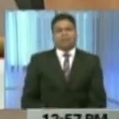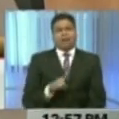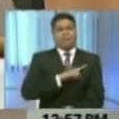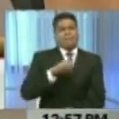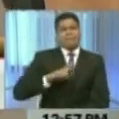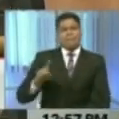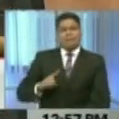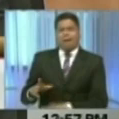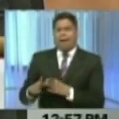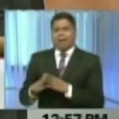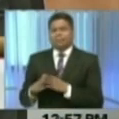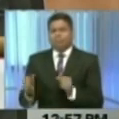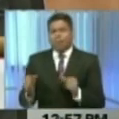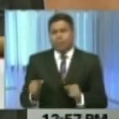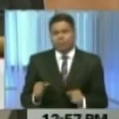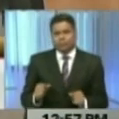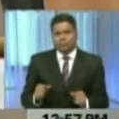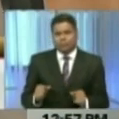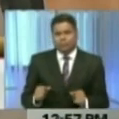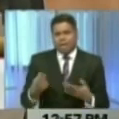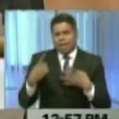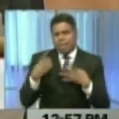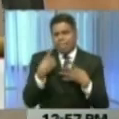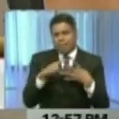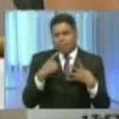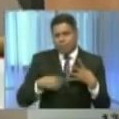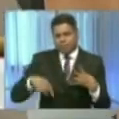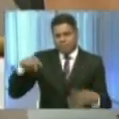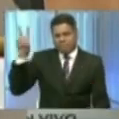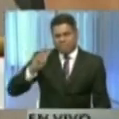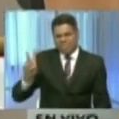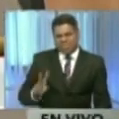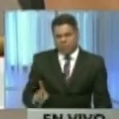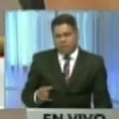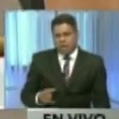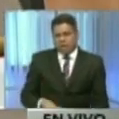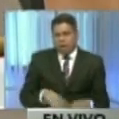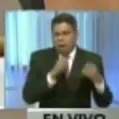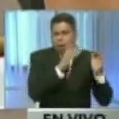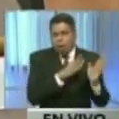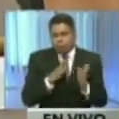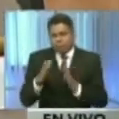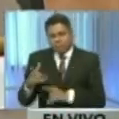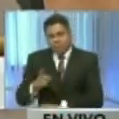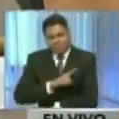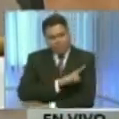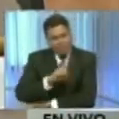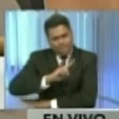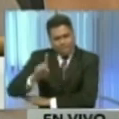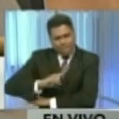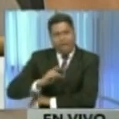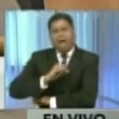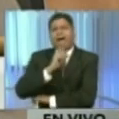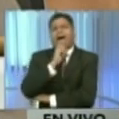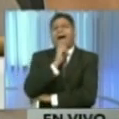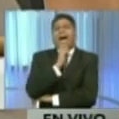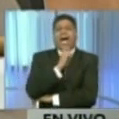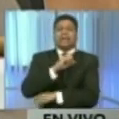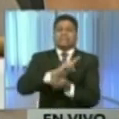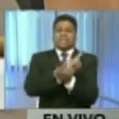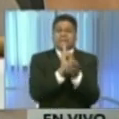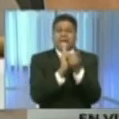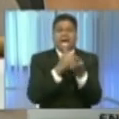poderes públicos venezolanos. Decide ordenar que se realice un referendo revocatorio en